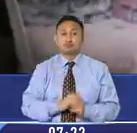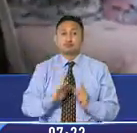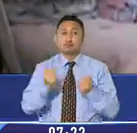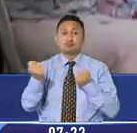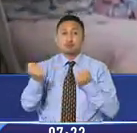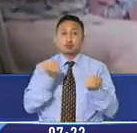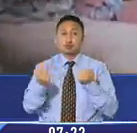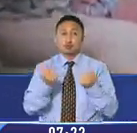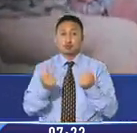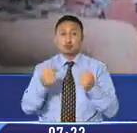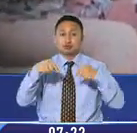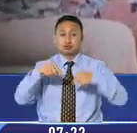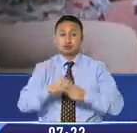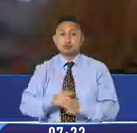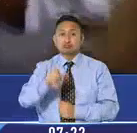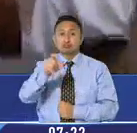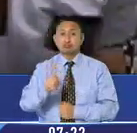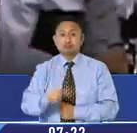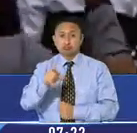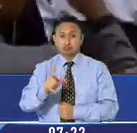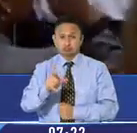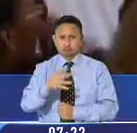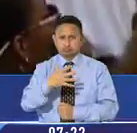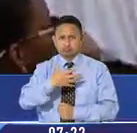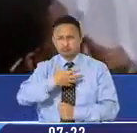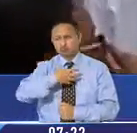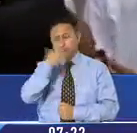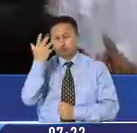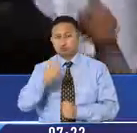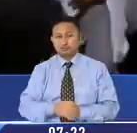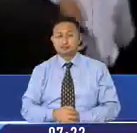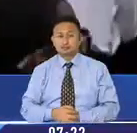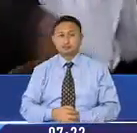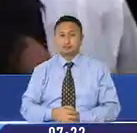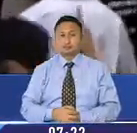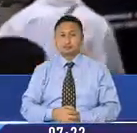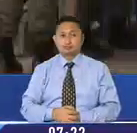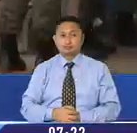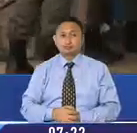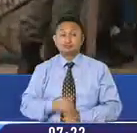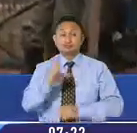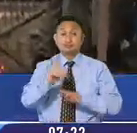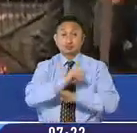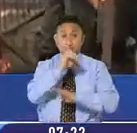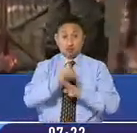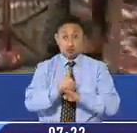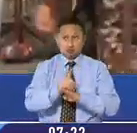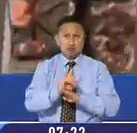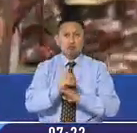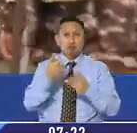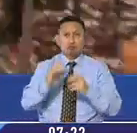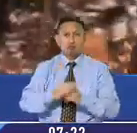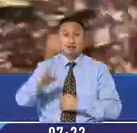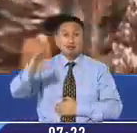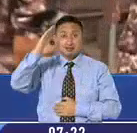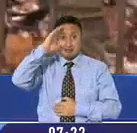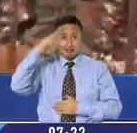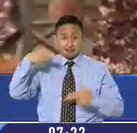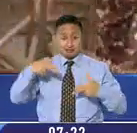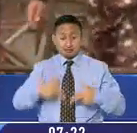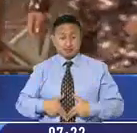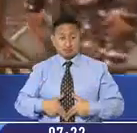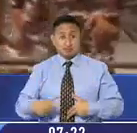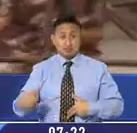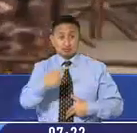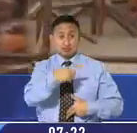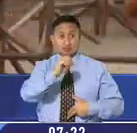habrían causado molestias entre las privadas de libertad. Pero no solo directores, sino también guías penitenciarios forman parte